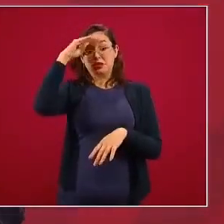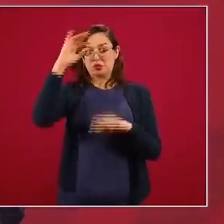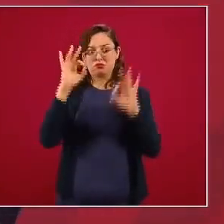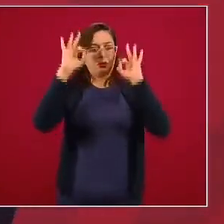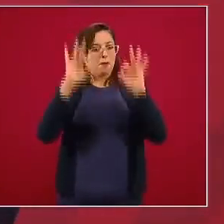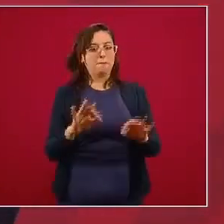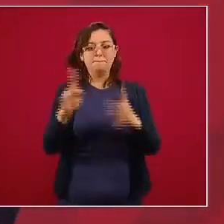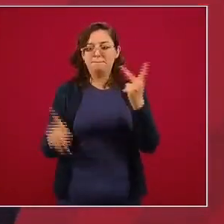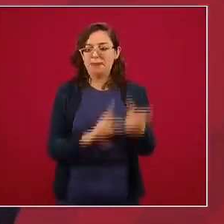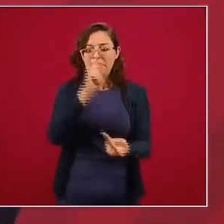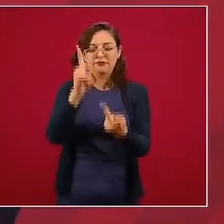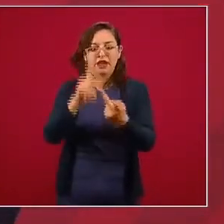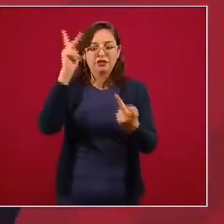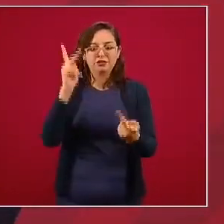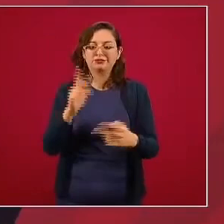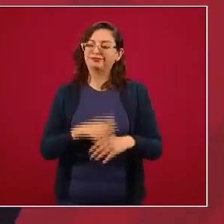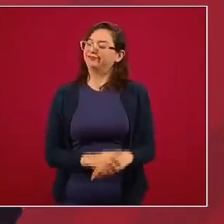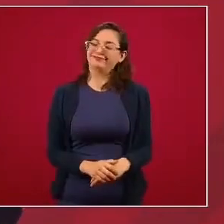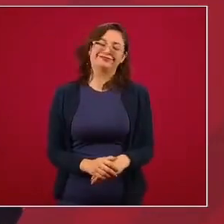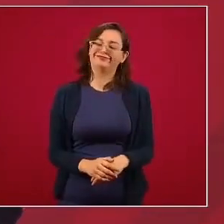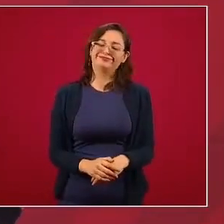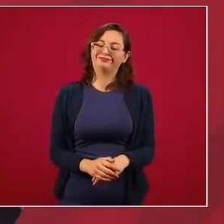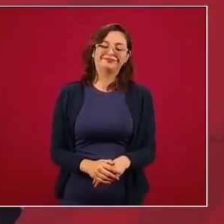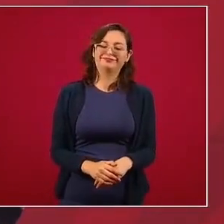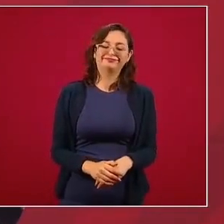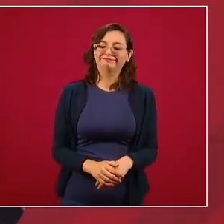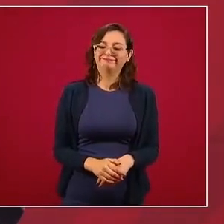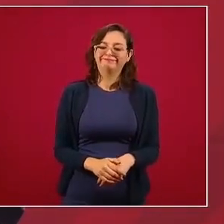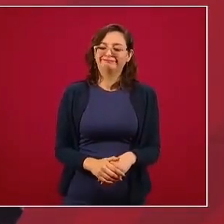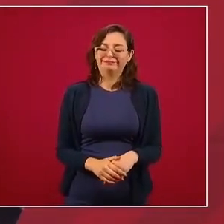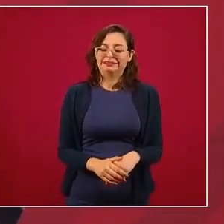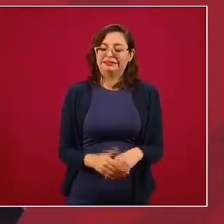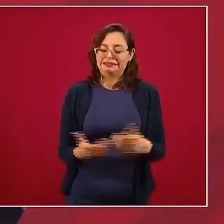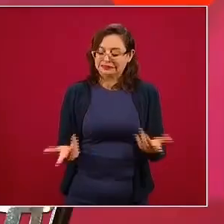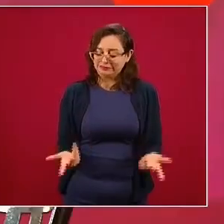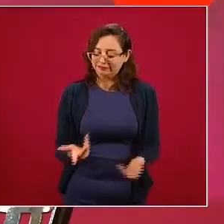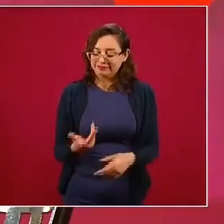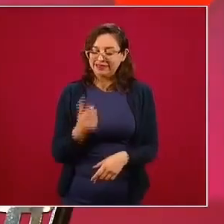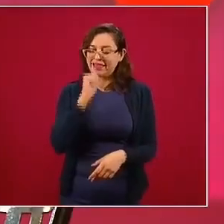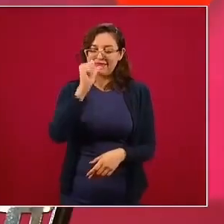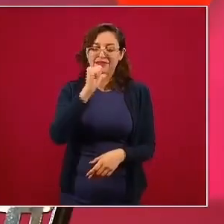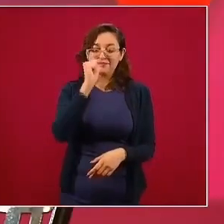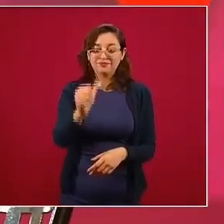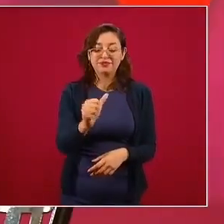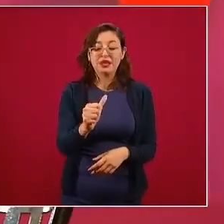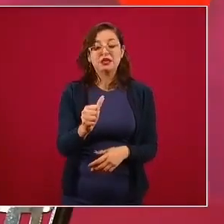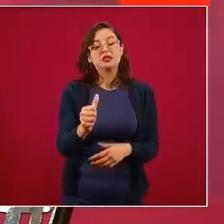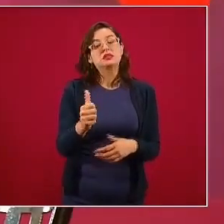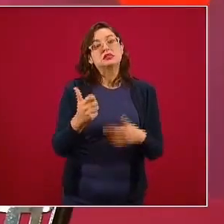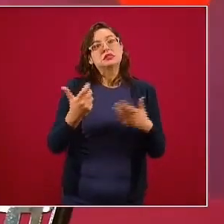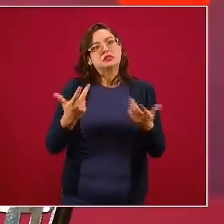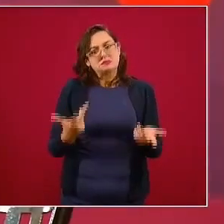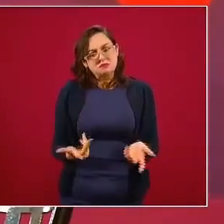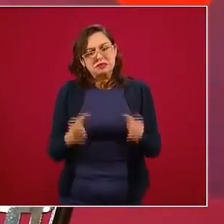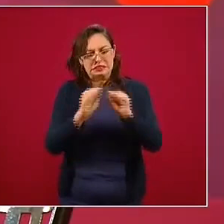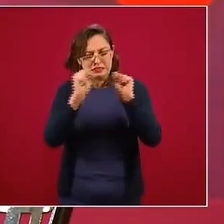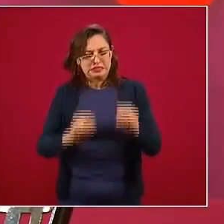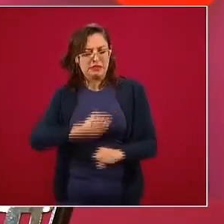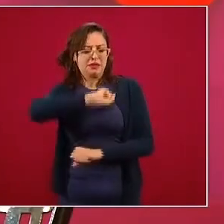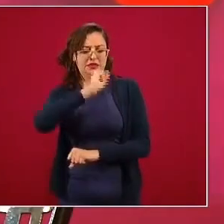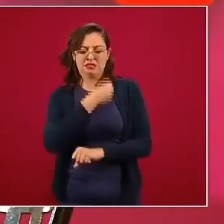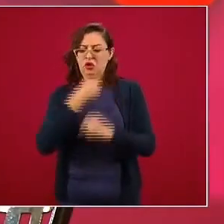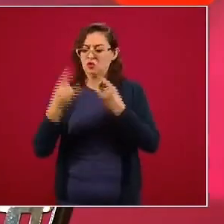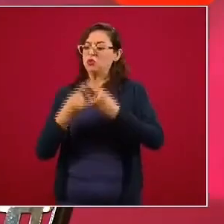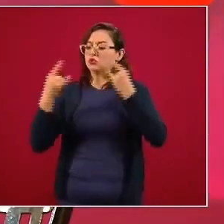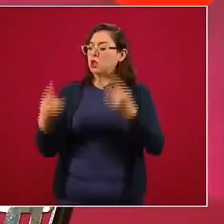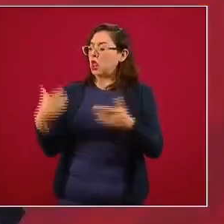perfecto, y lejos estaba de serlo. No quiero menospreciar en modo alguno los grandes logros que ha tenido nuestro